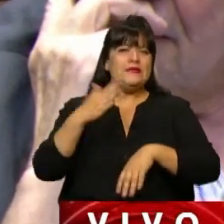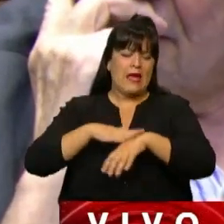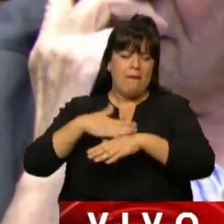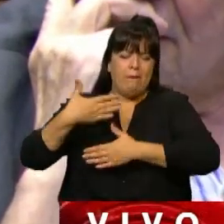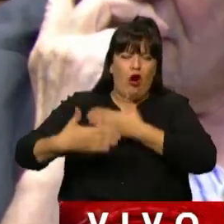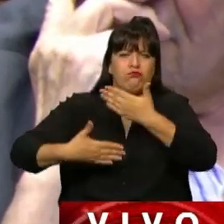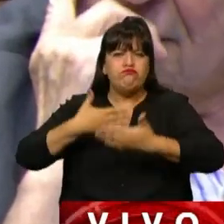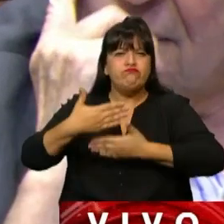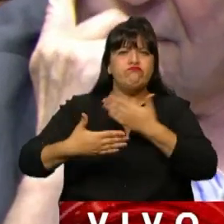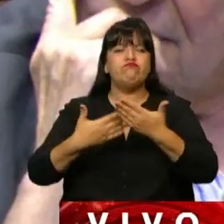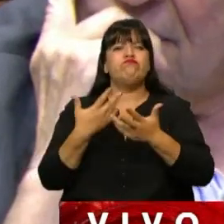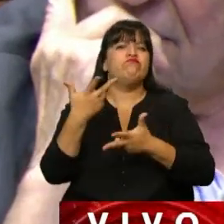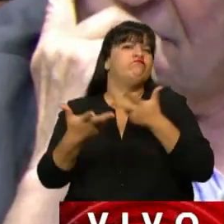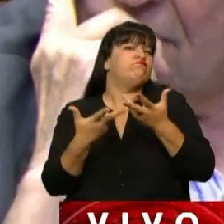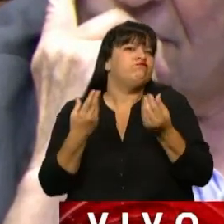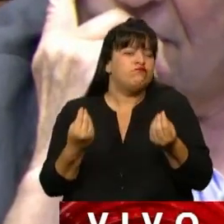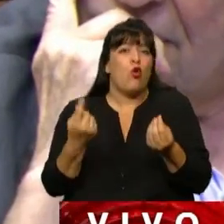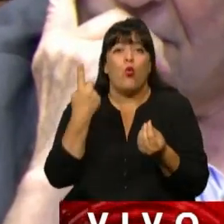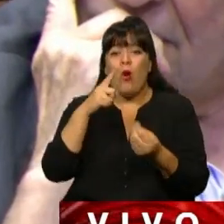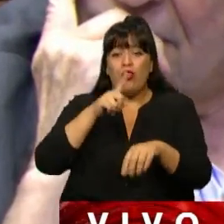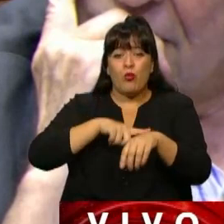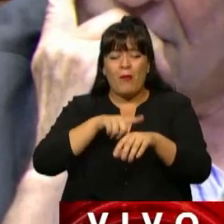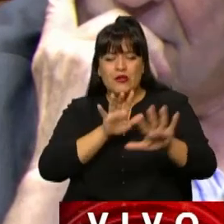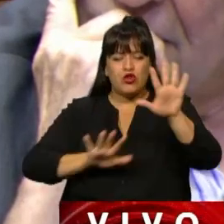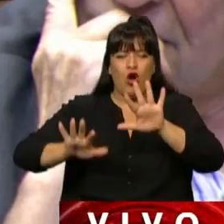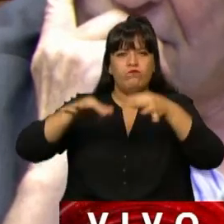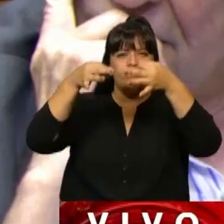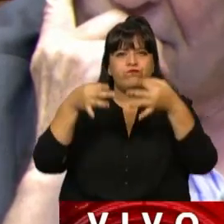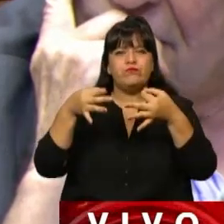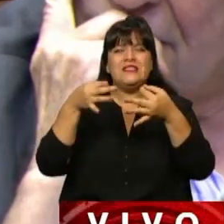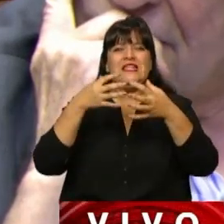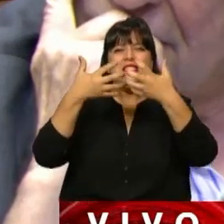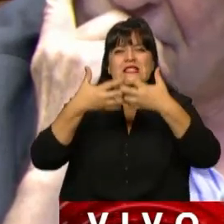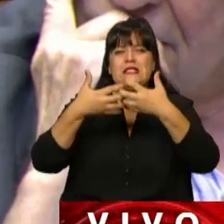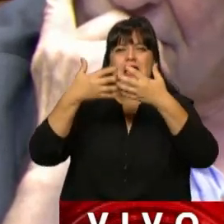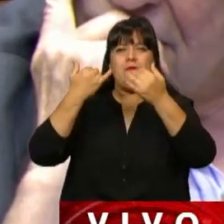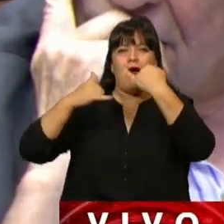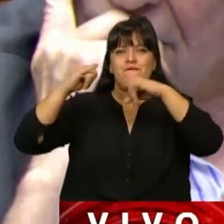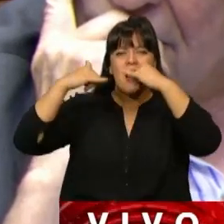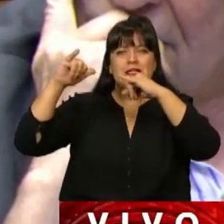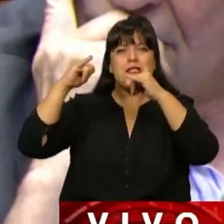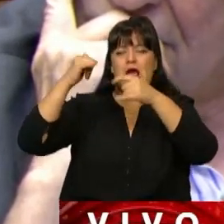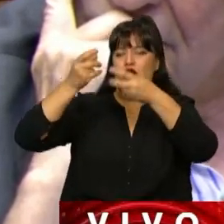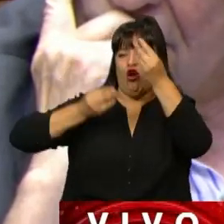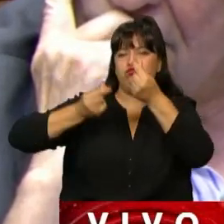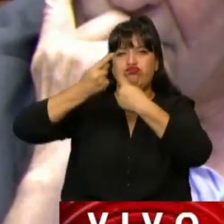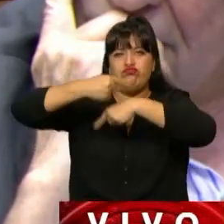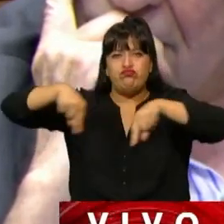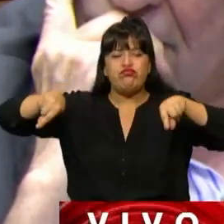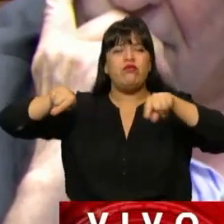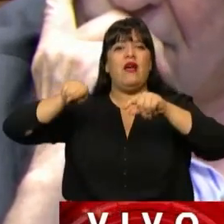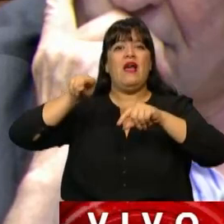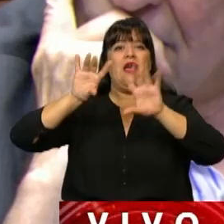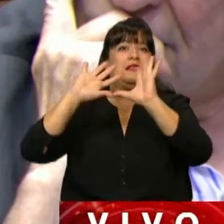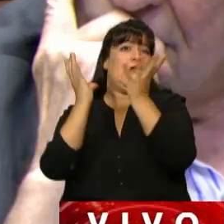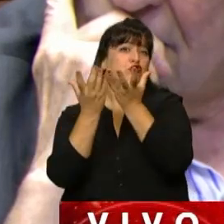hablar en relación a cuando se organiza el sistema financiero internacional a partir de los acuerdos de